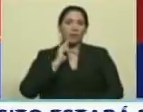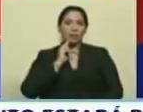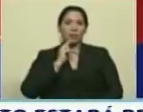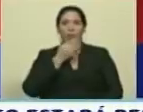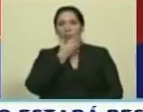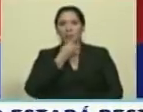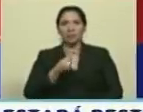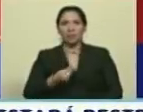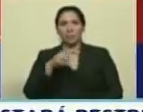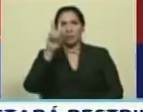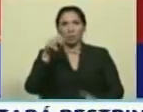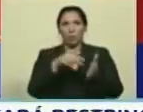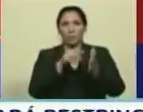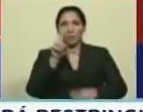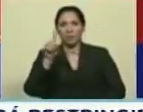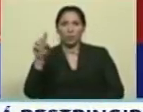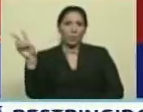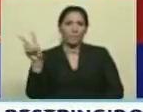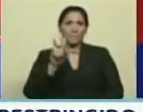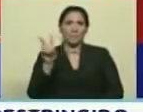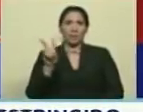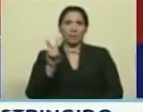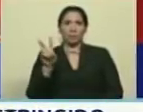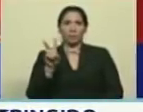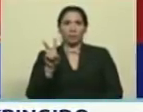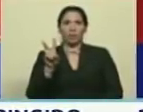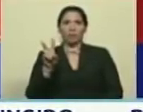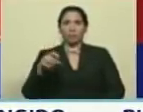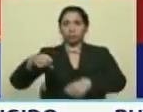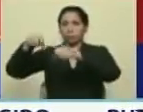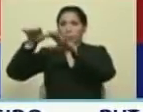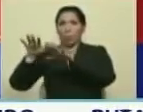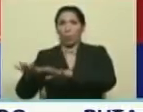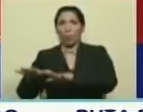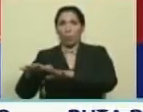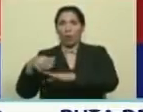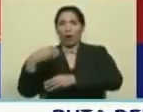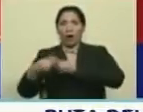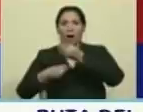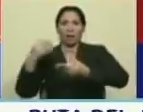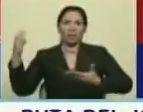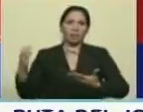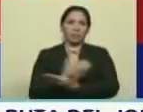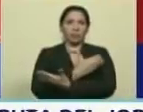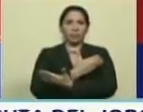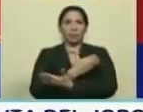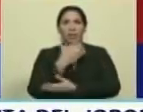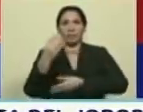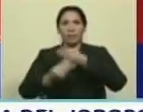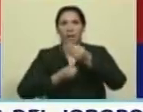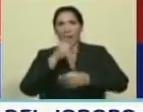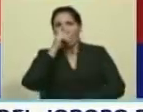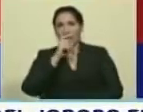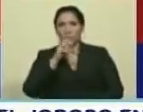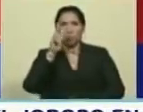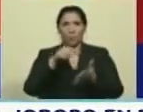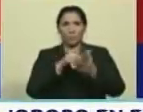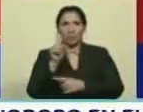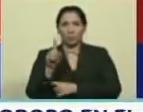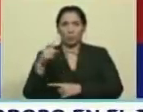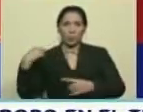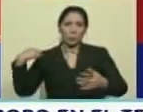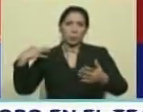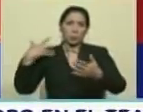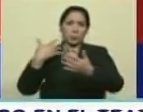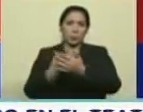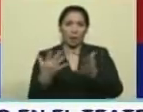con Venezuela bajo el impacto de una huelga patronal que preludiaba el golpe del año siguiente. Después de una larga noche pensando en